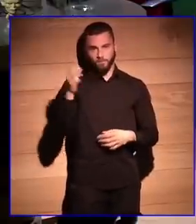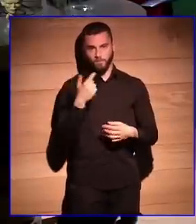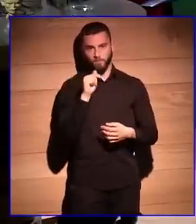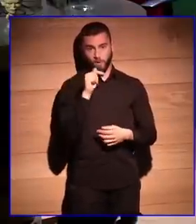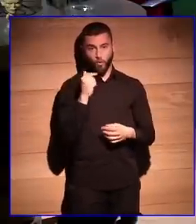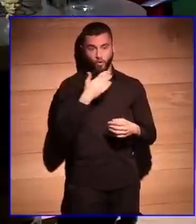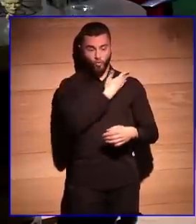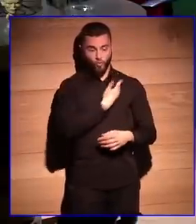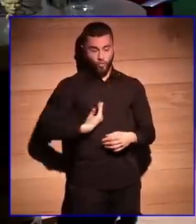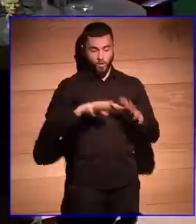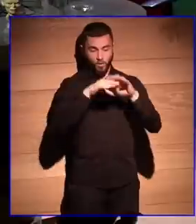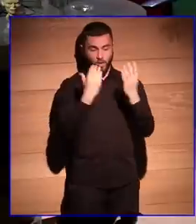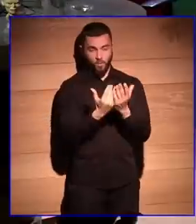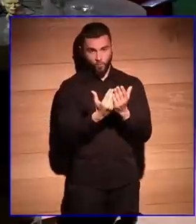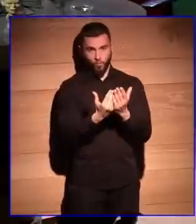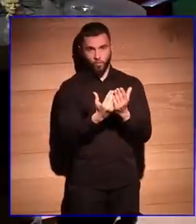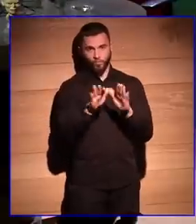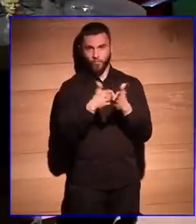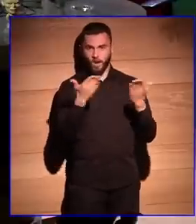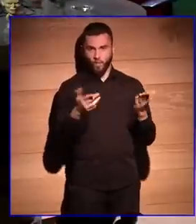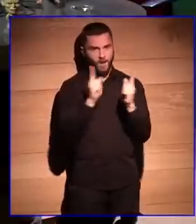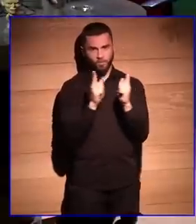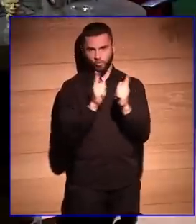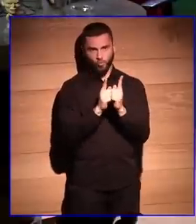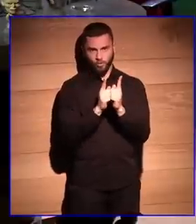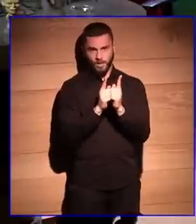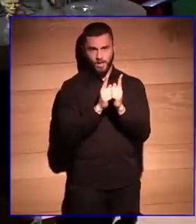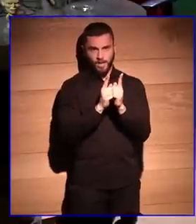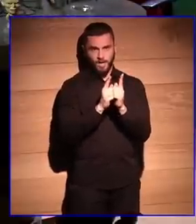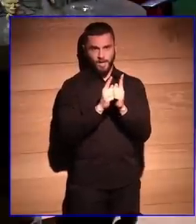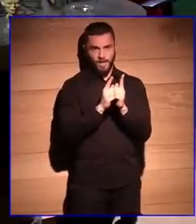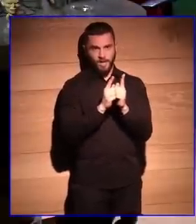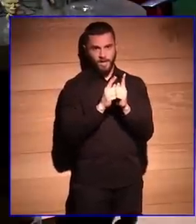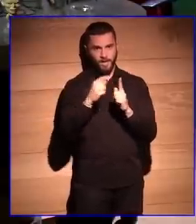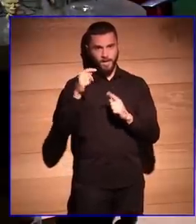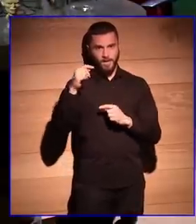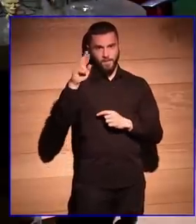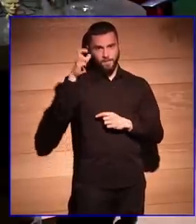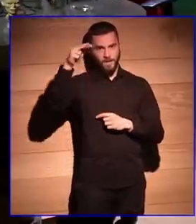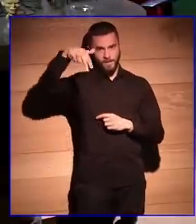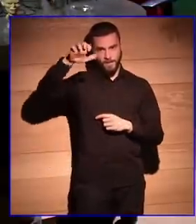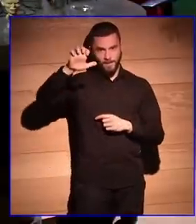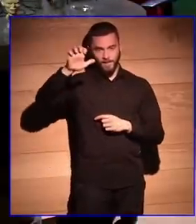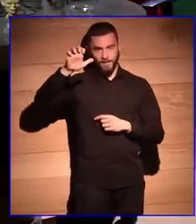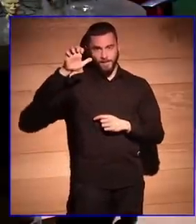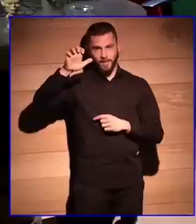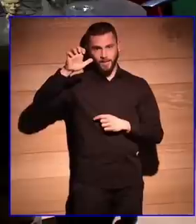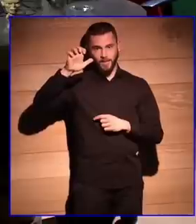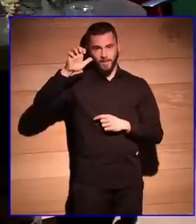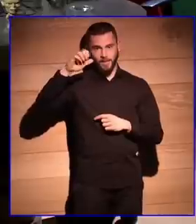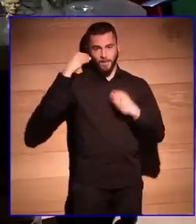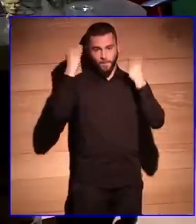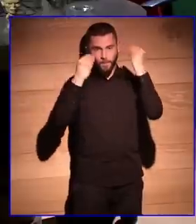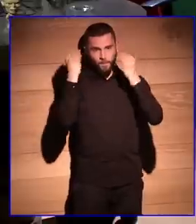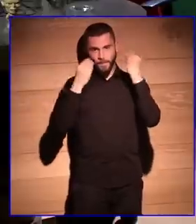hay aún más desencanto. Es una novela muy corta en la que Verne parece reflexionar sobre ese